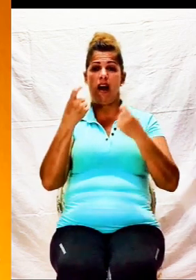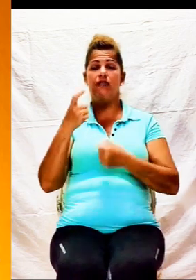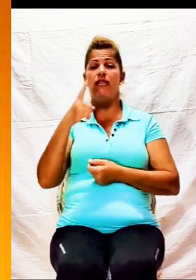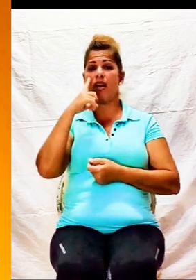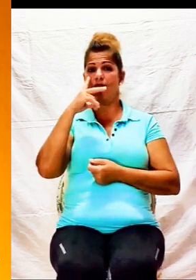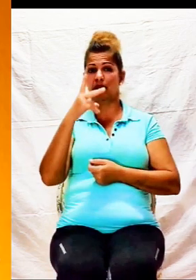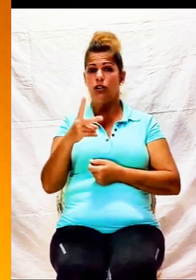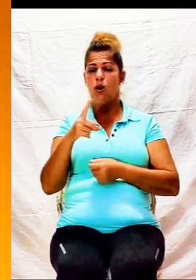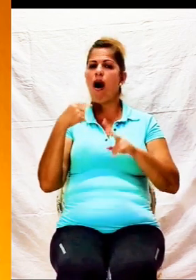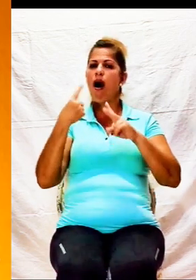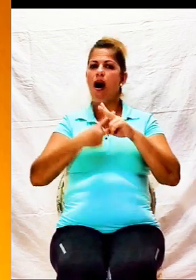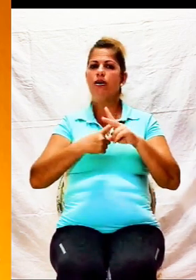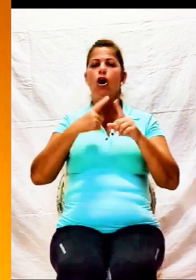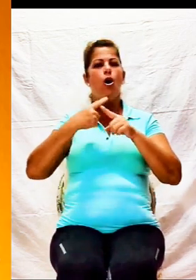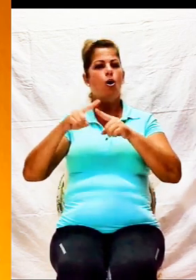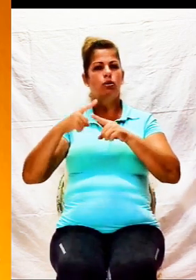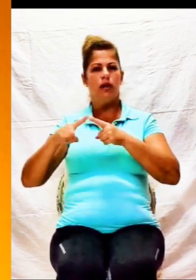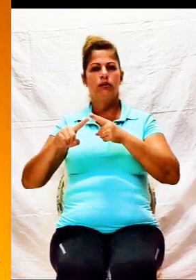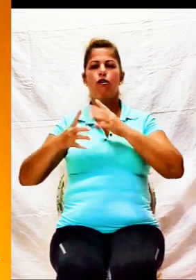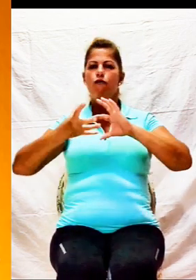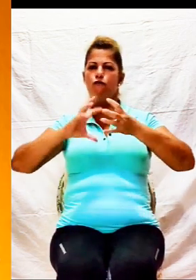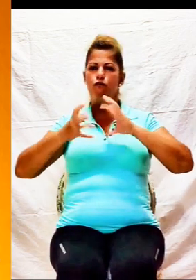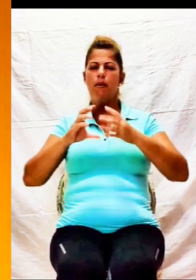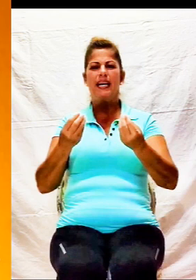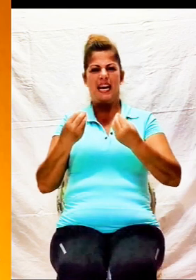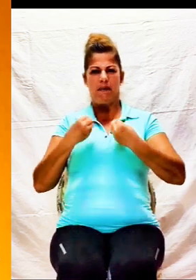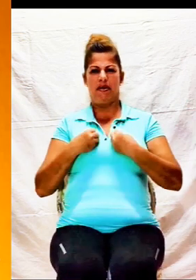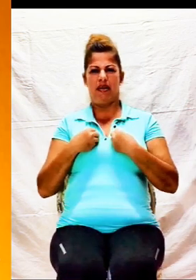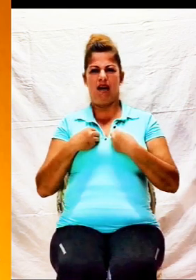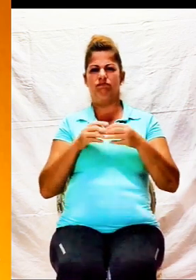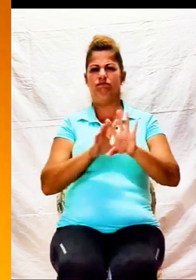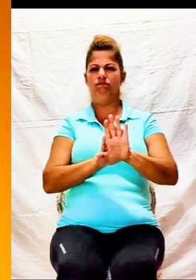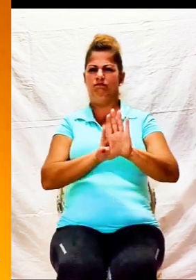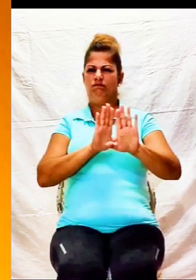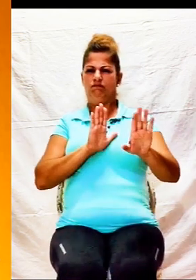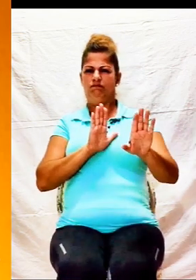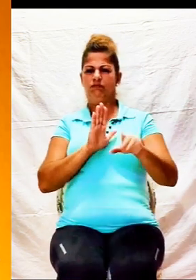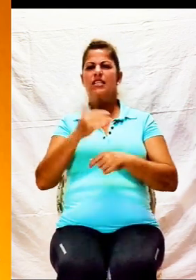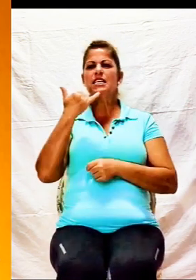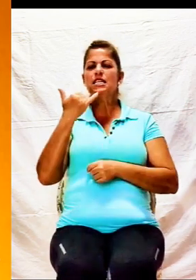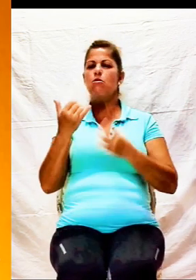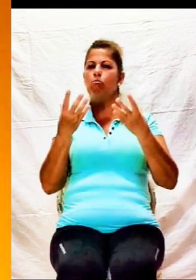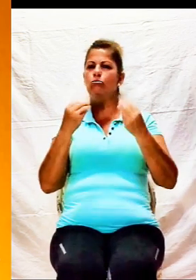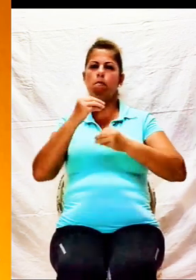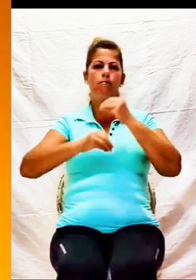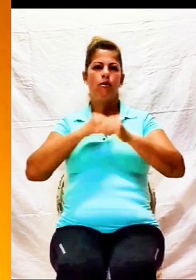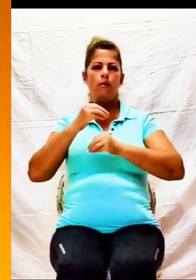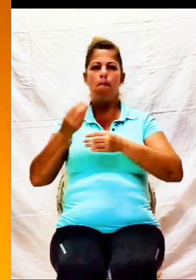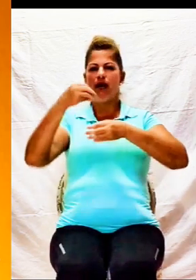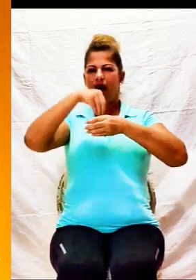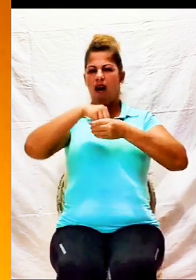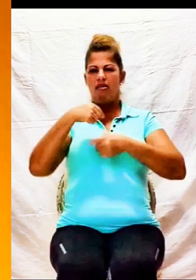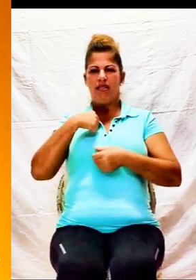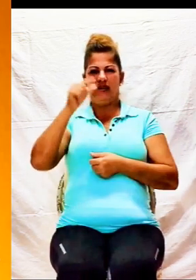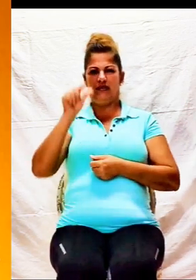Además de la falta de atención, hay actitudes que terminan creando resistencias y un